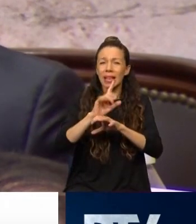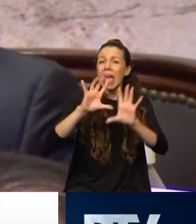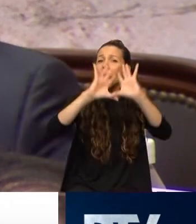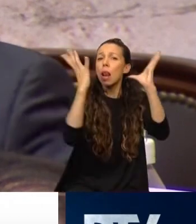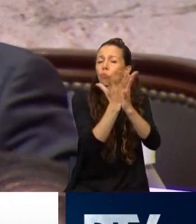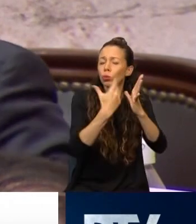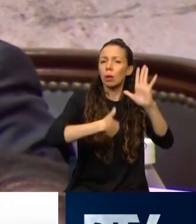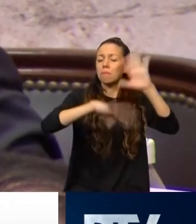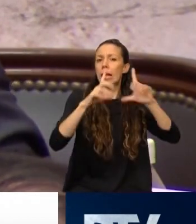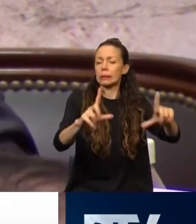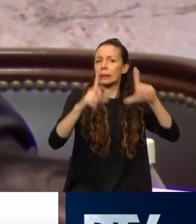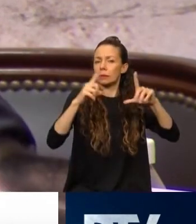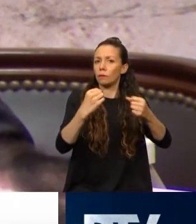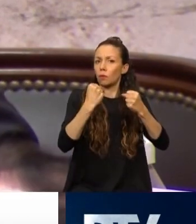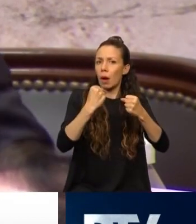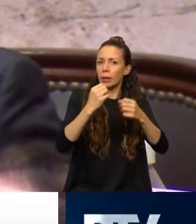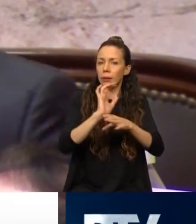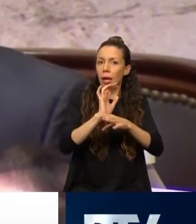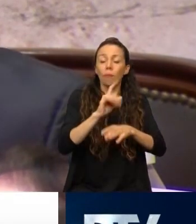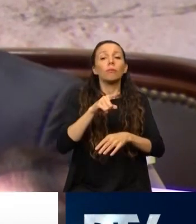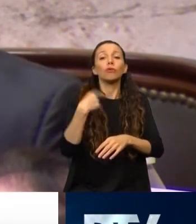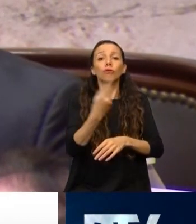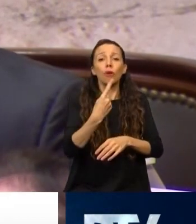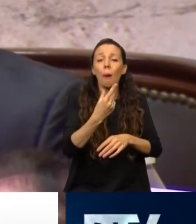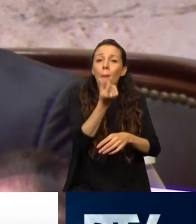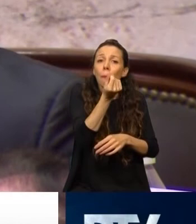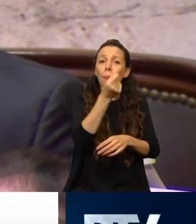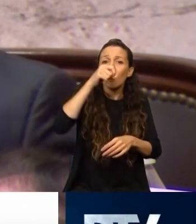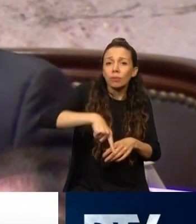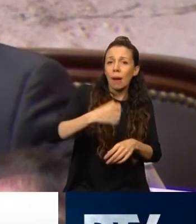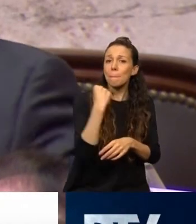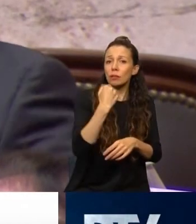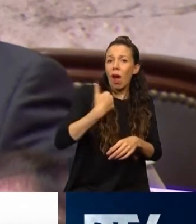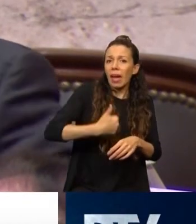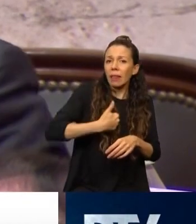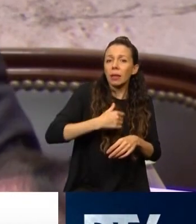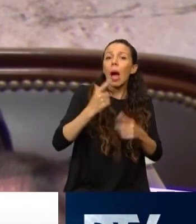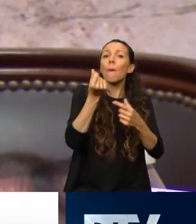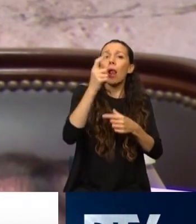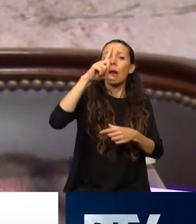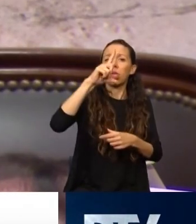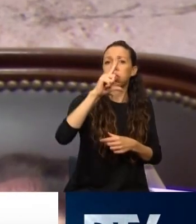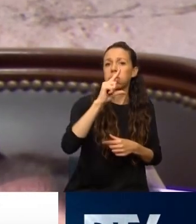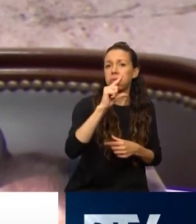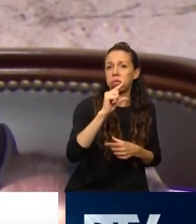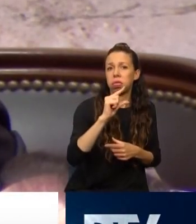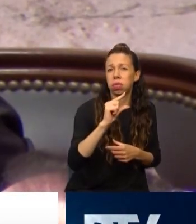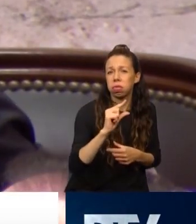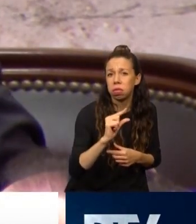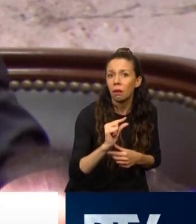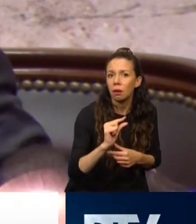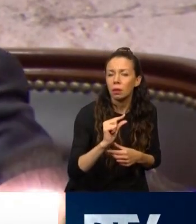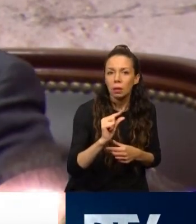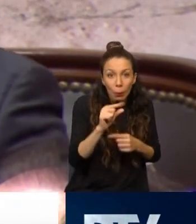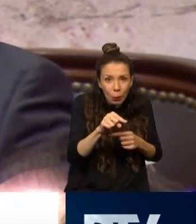descontrol monetario que nos ha hecho quitarle 13 ceros a la moneda, y vamos camino a 2 o 3 ceros más en función de cómo se sigan con todas estas